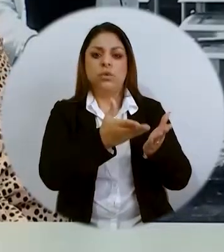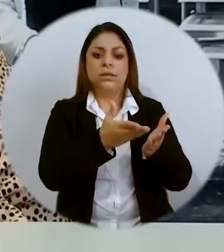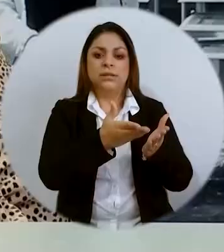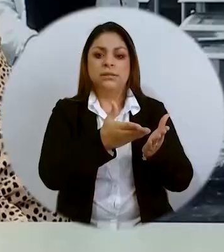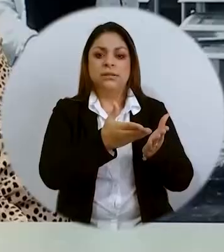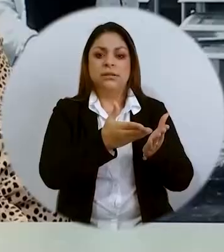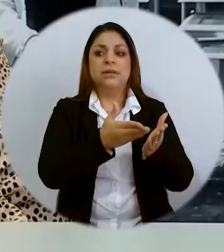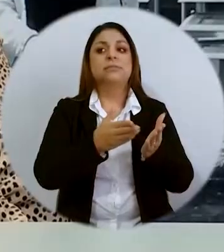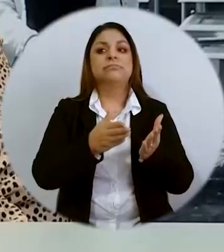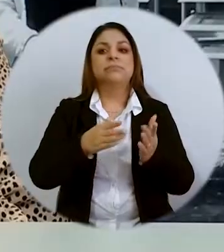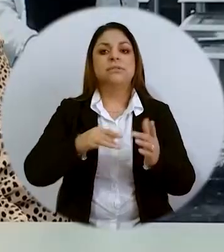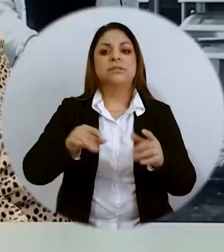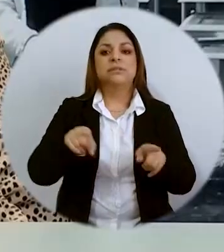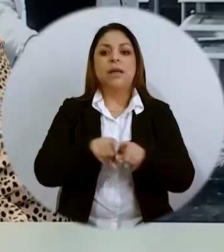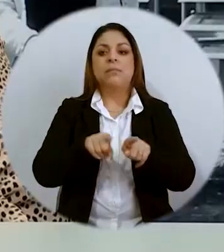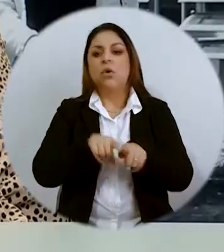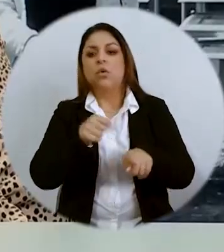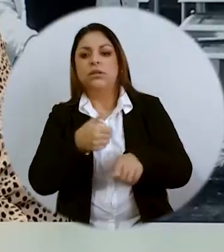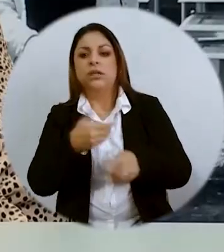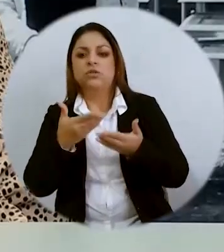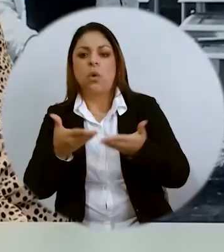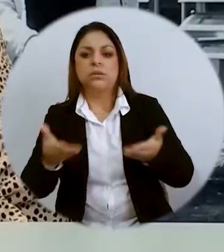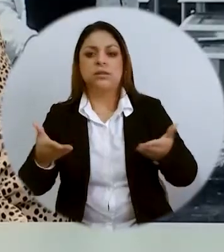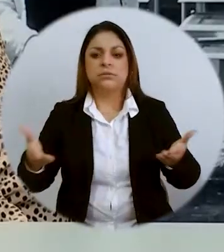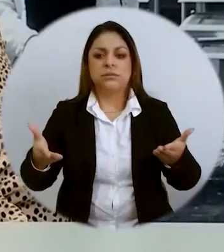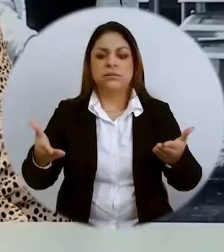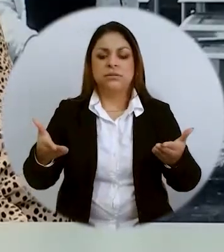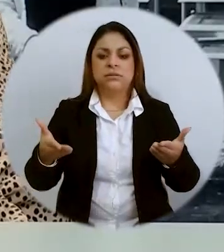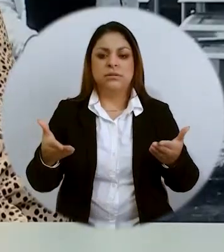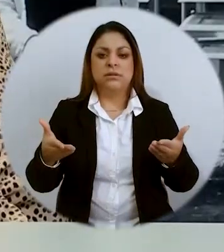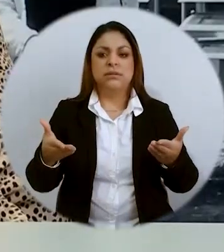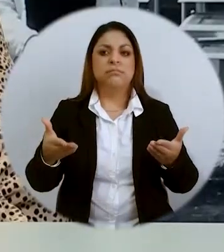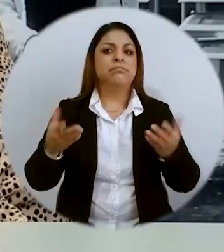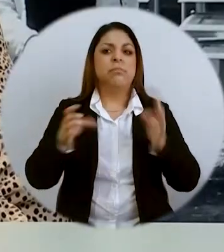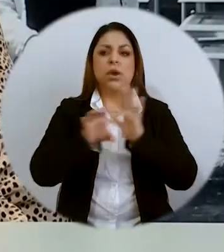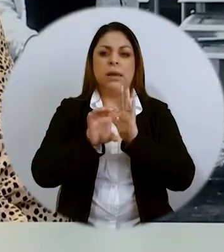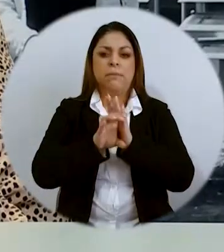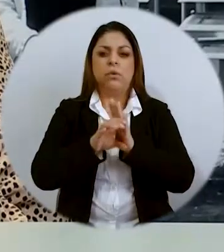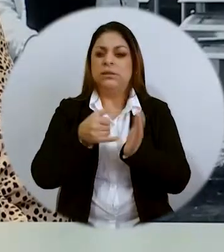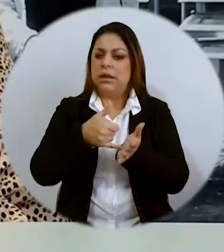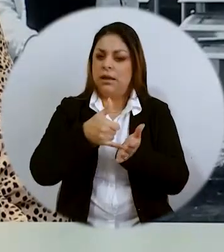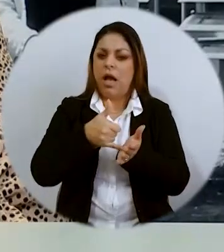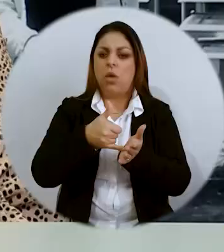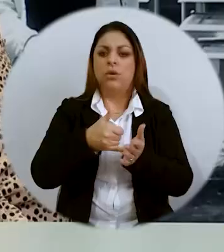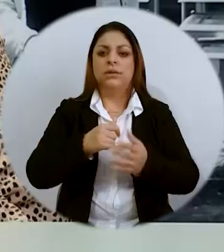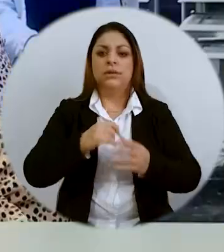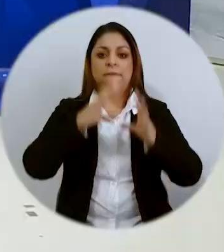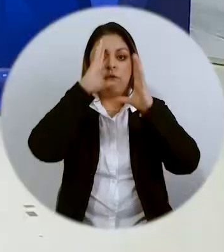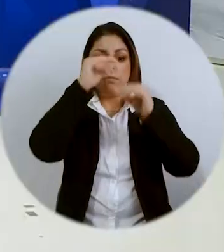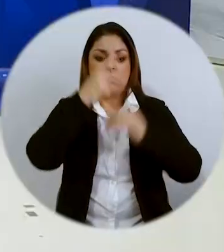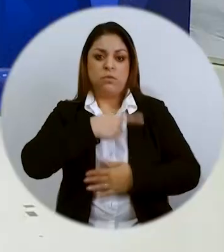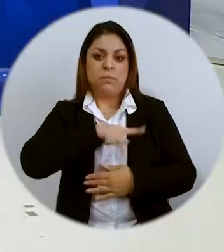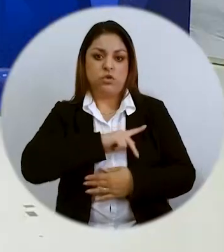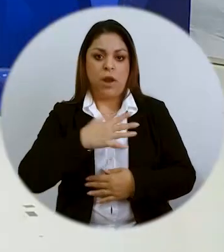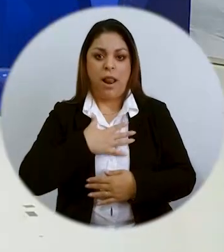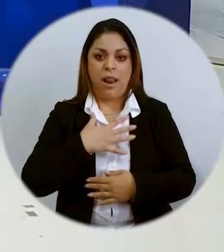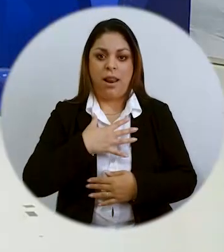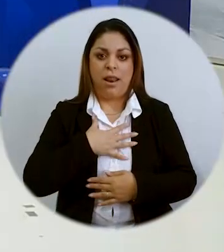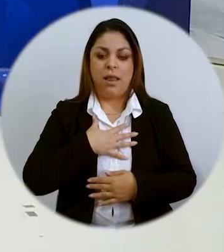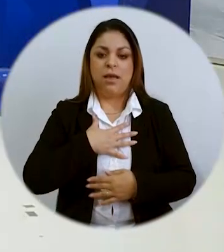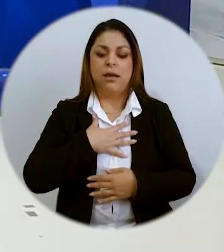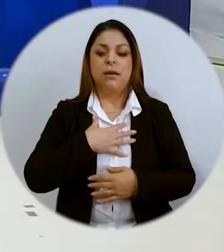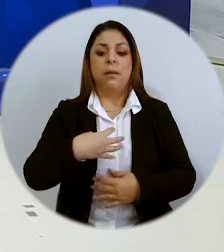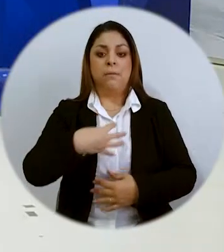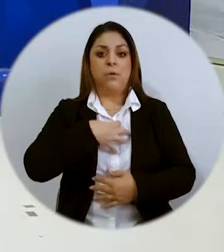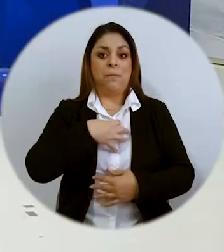lo que está alrededor, que es mucho lo que ya hemos hablado y lo hemos tocado, de datos personales, de propiedad